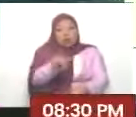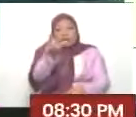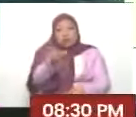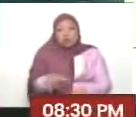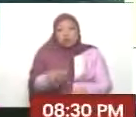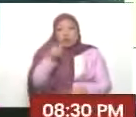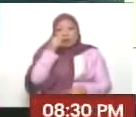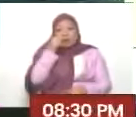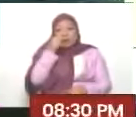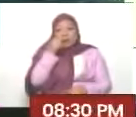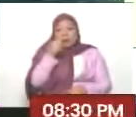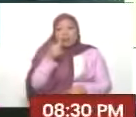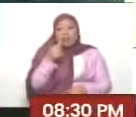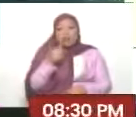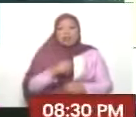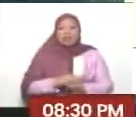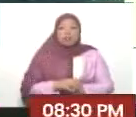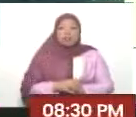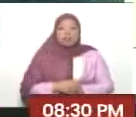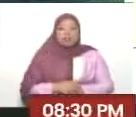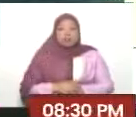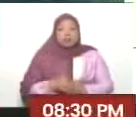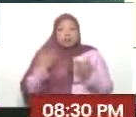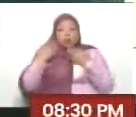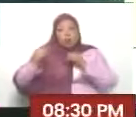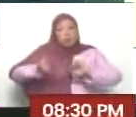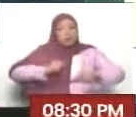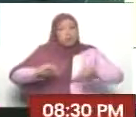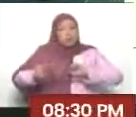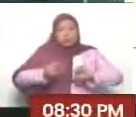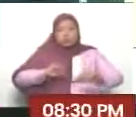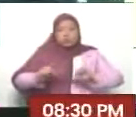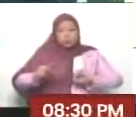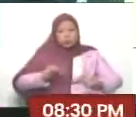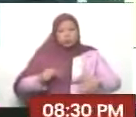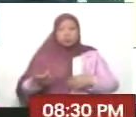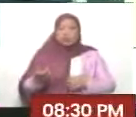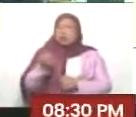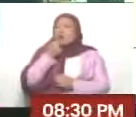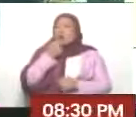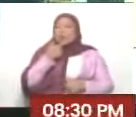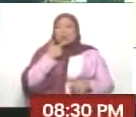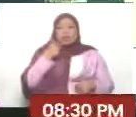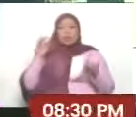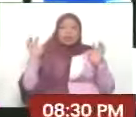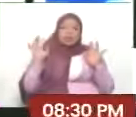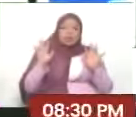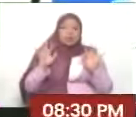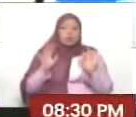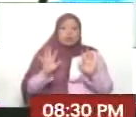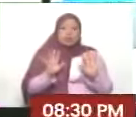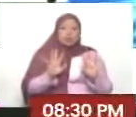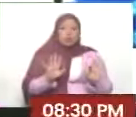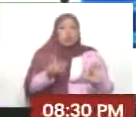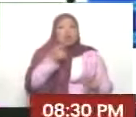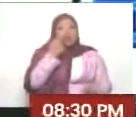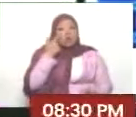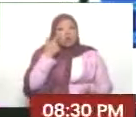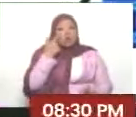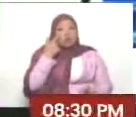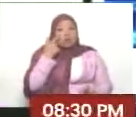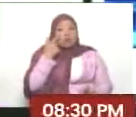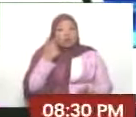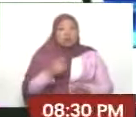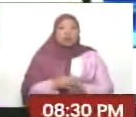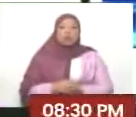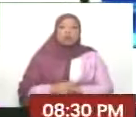Jorge Arriaza, Induanderi, correcto. ¿Qué le pareció esta movilización, que además a nivel global? Muy bueno, espectacular. Yo vi la movilización que hubo